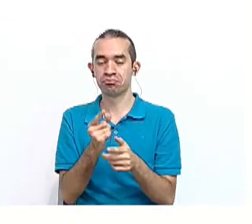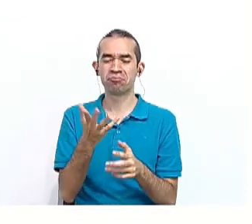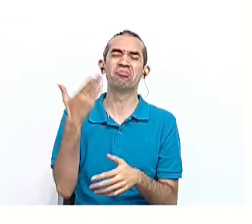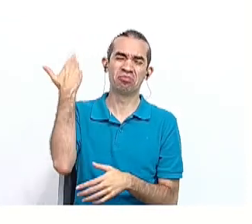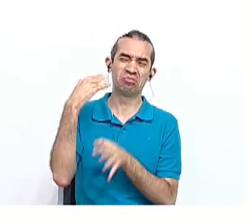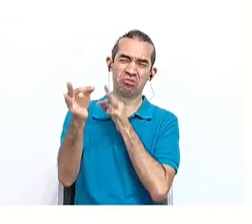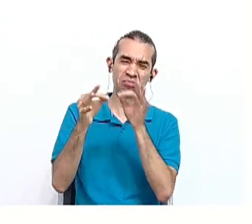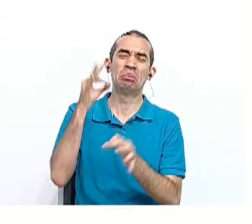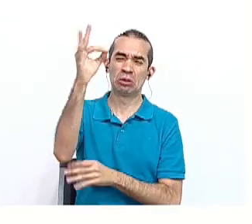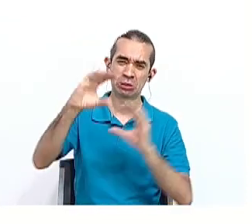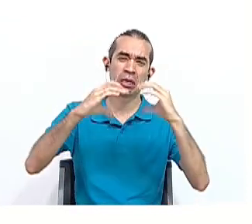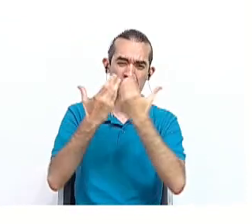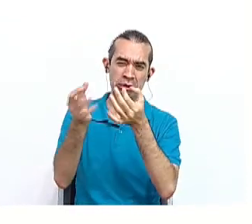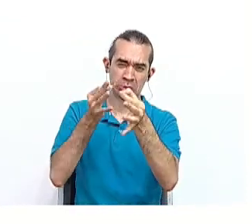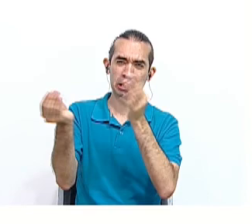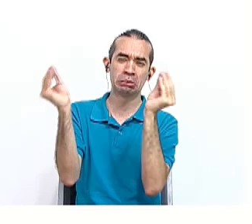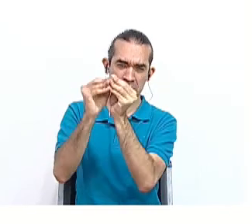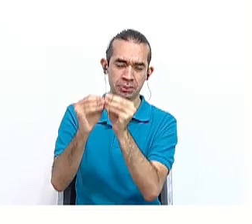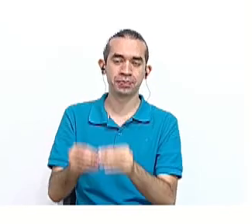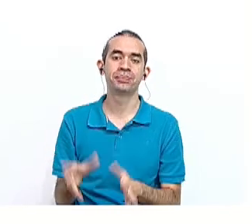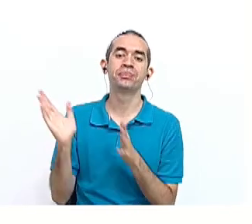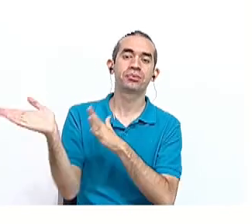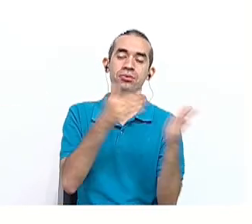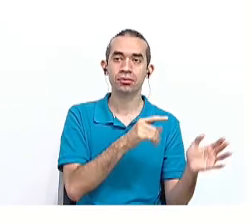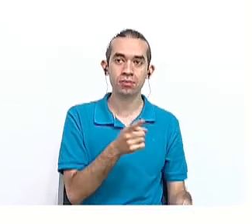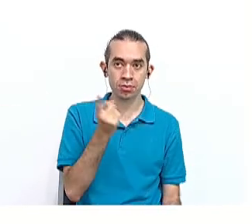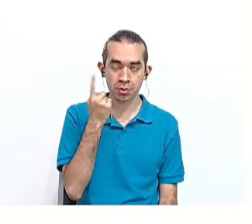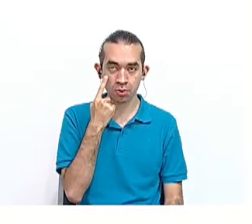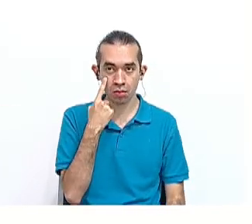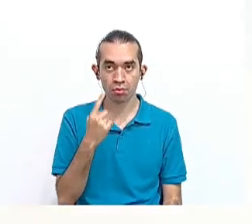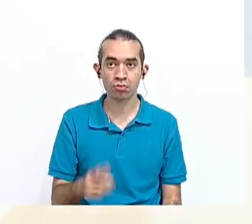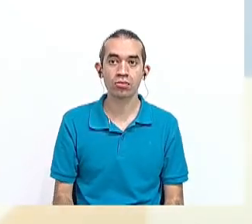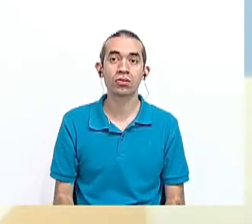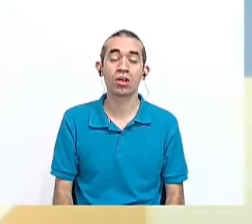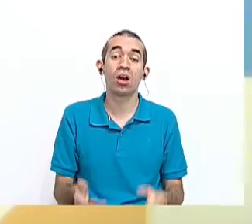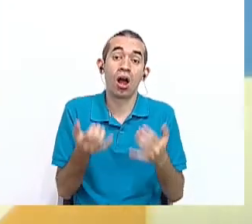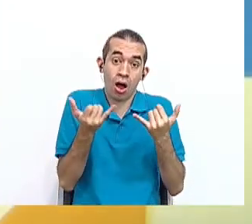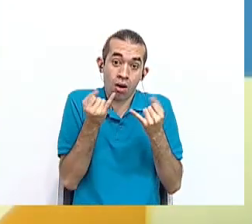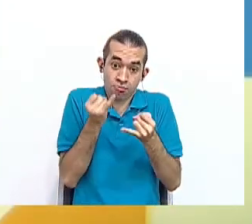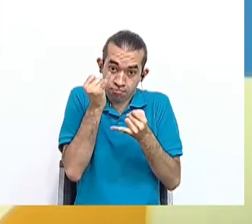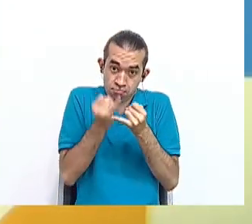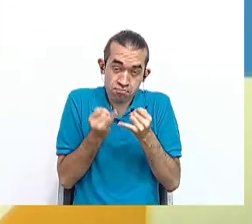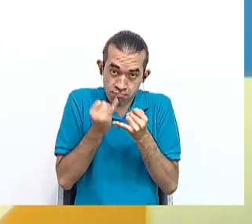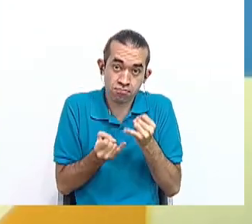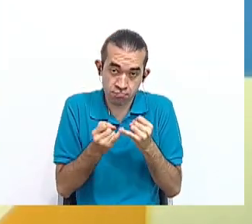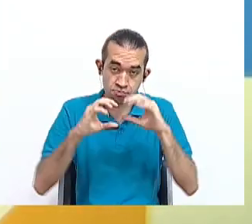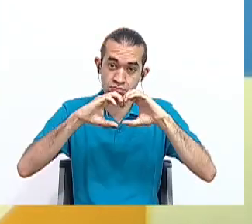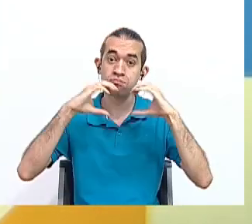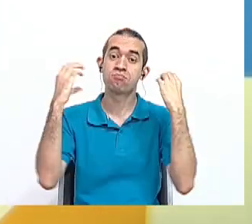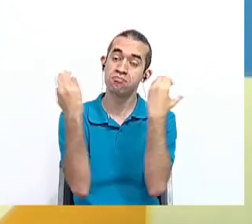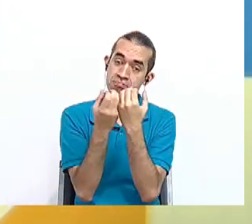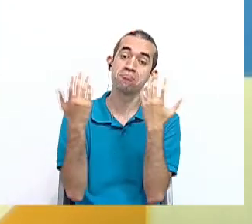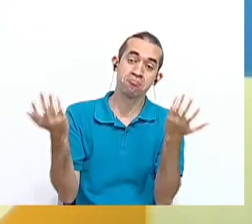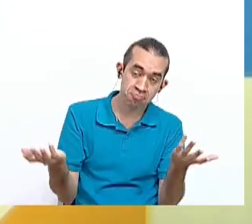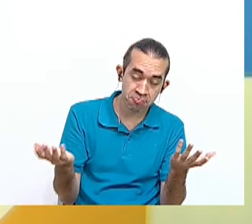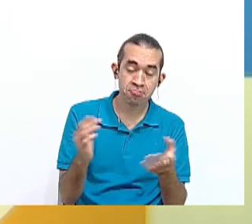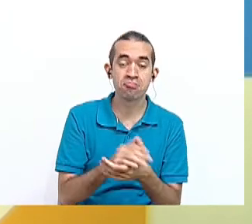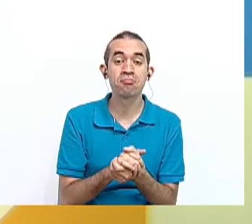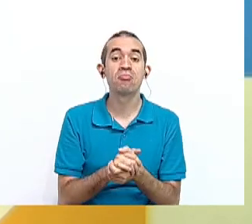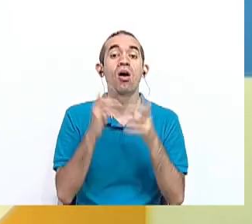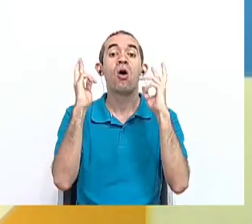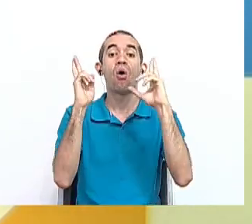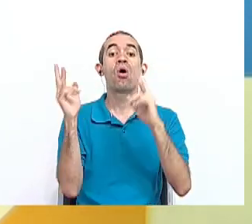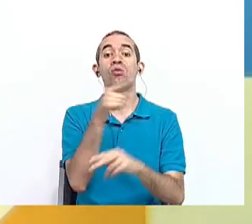Bueno, así, jóvenes, vamos ya terminando un poquito con esta clase, ¿verdad? Espero